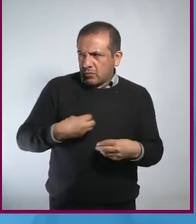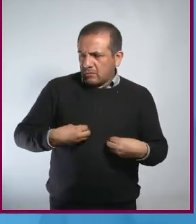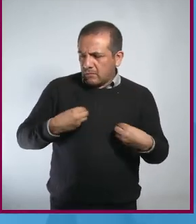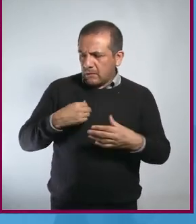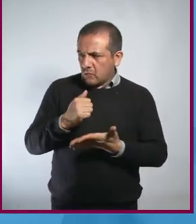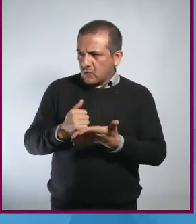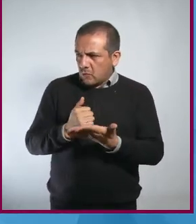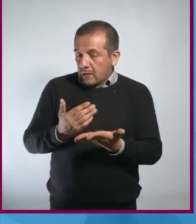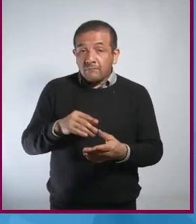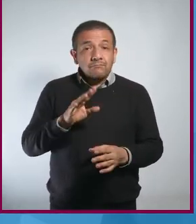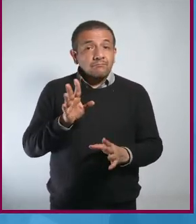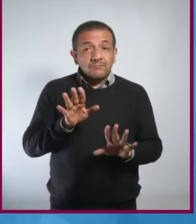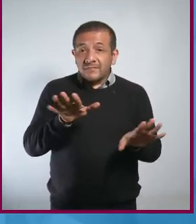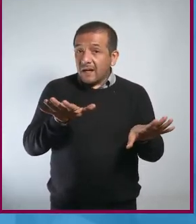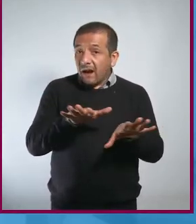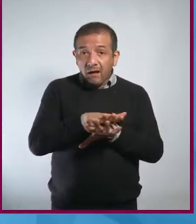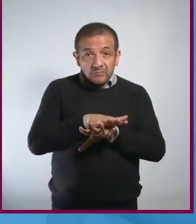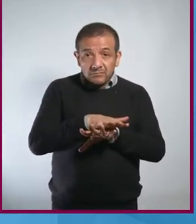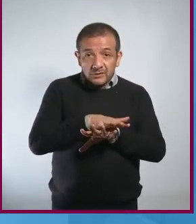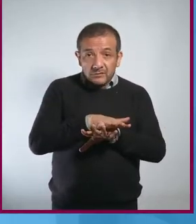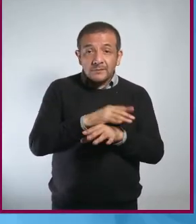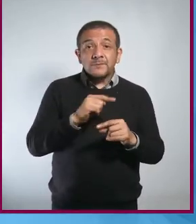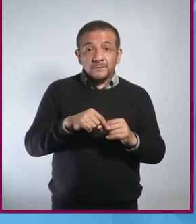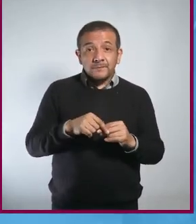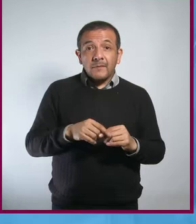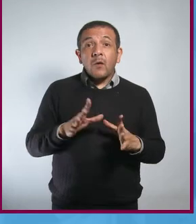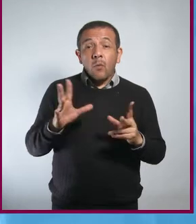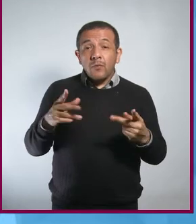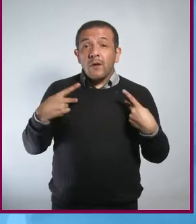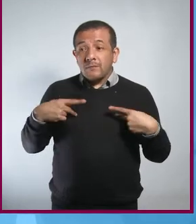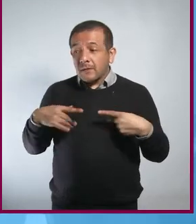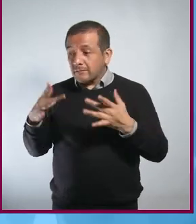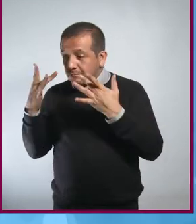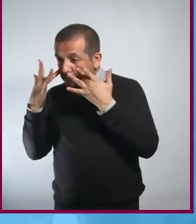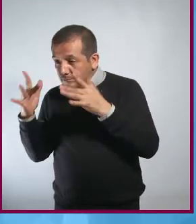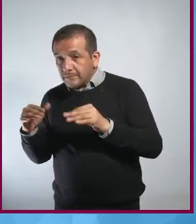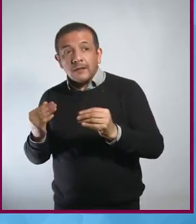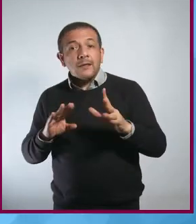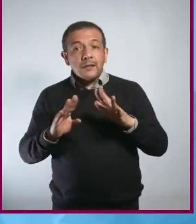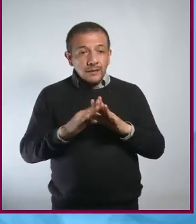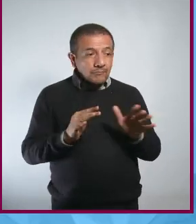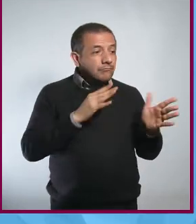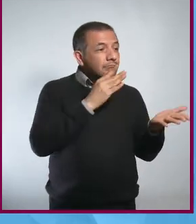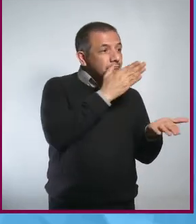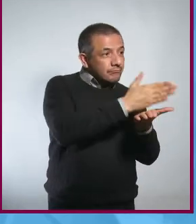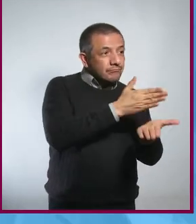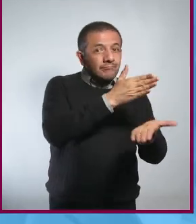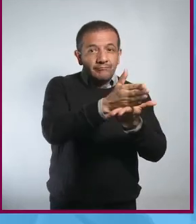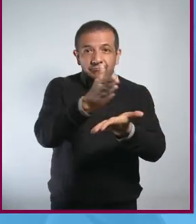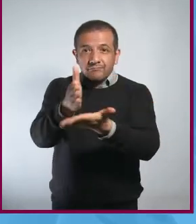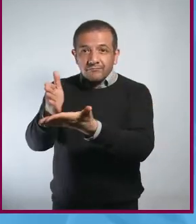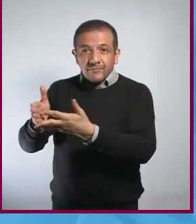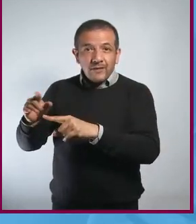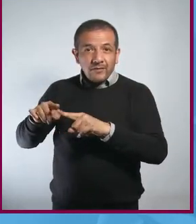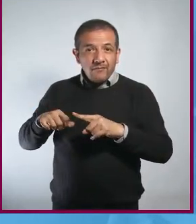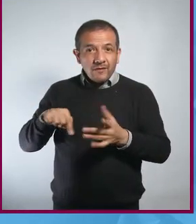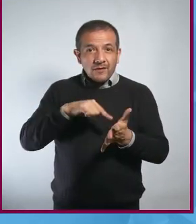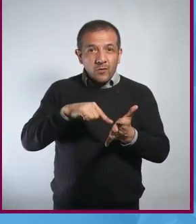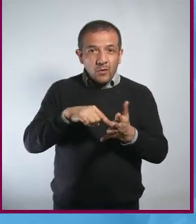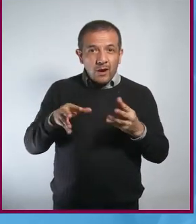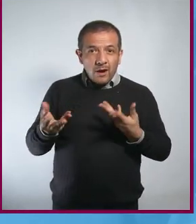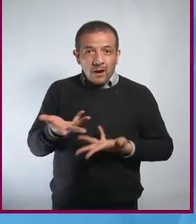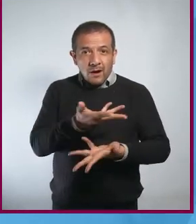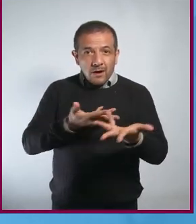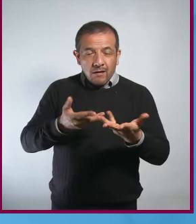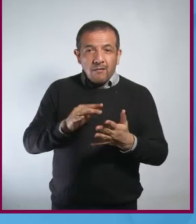en la ciudad. Eso cambió. Las migraciones hicieron que hoy podamos encontrar Chagas tanto en el campo como en las ciudades.